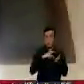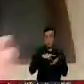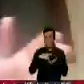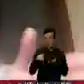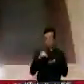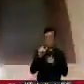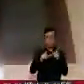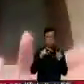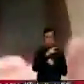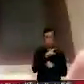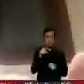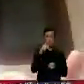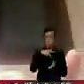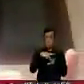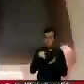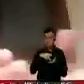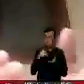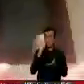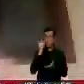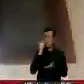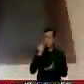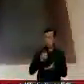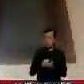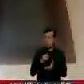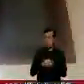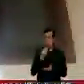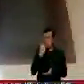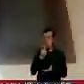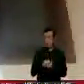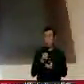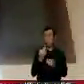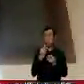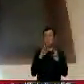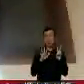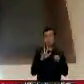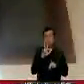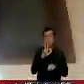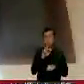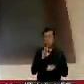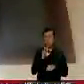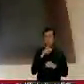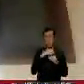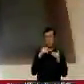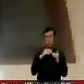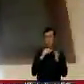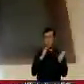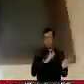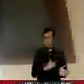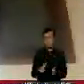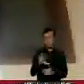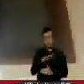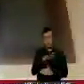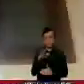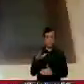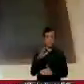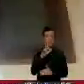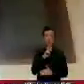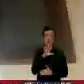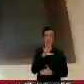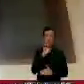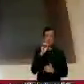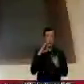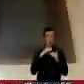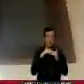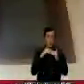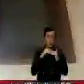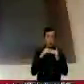que aporten los que pueden cubrir por lo menos la canasta básica, que está en un valor de 713 dólares aproximadamente. Esto va hasta los